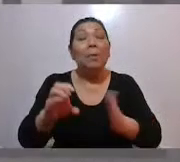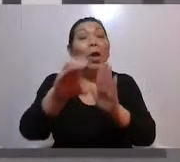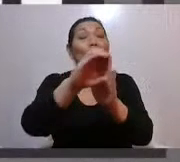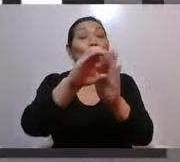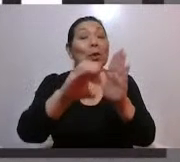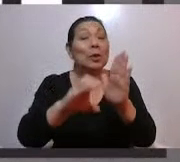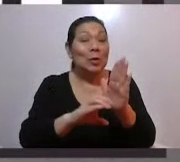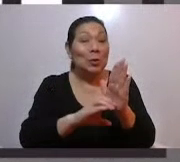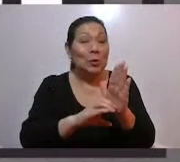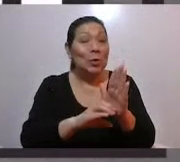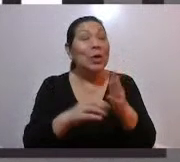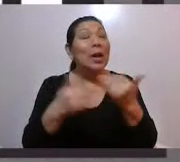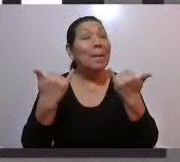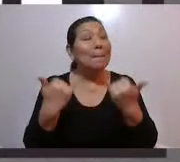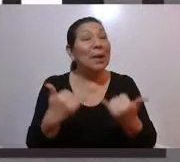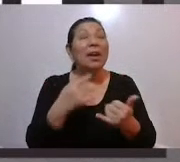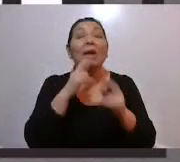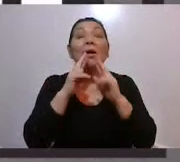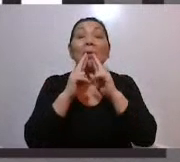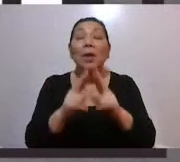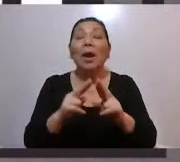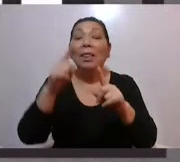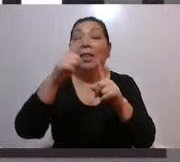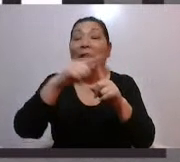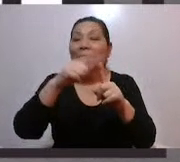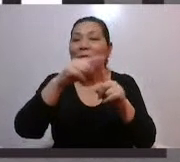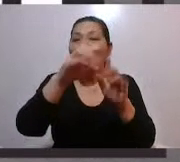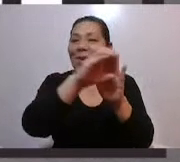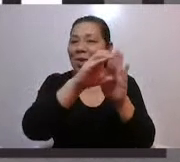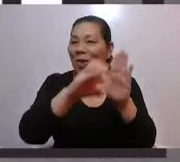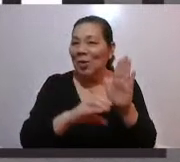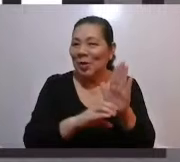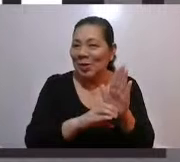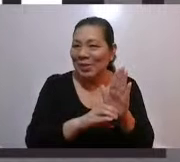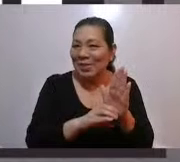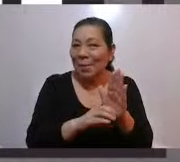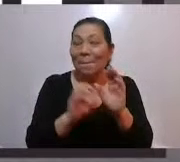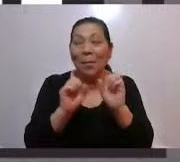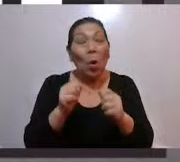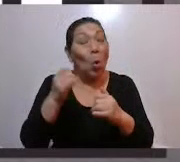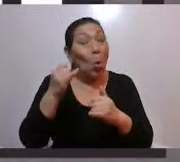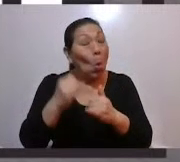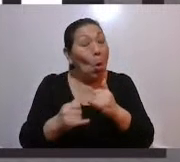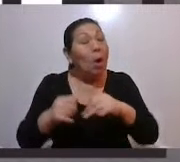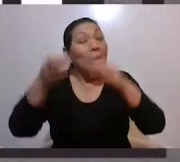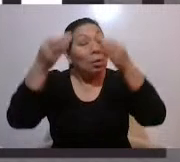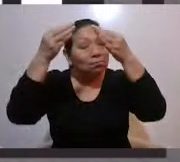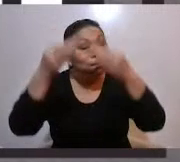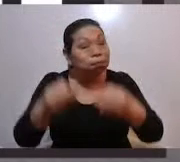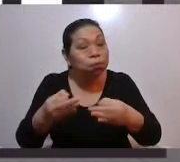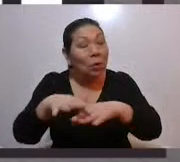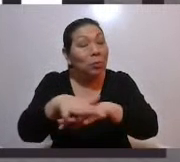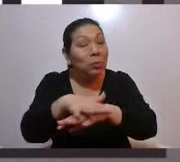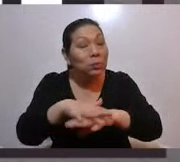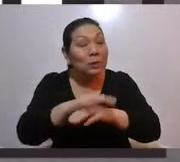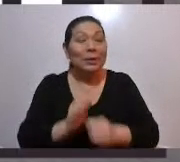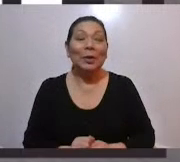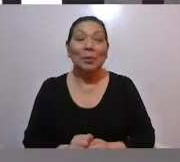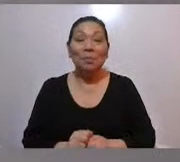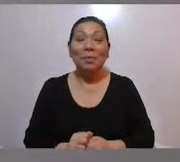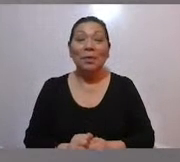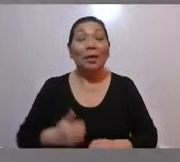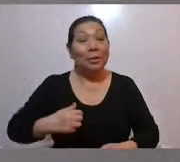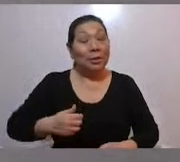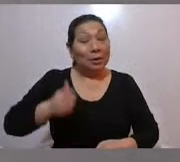de agravio constitucional. Esta vez, quien lo resuelve es el Tribunal Constitucional, que fallará en última y definitiva